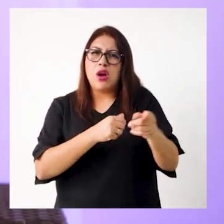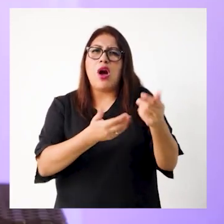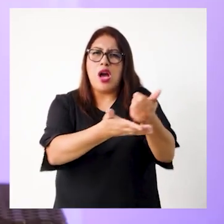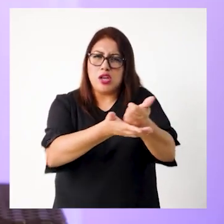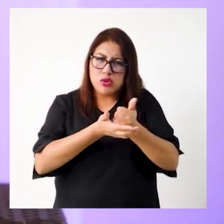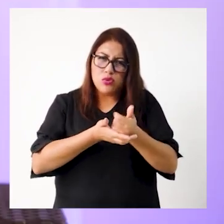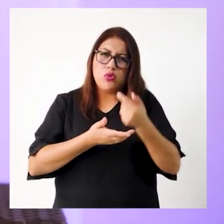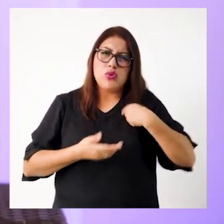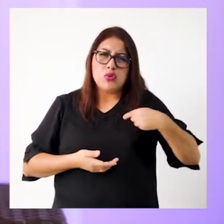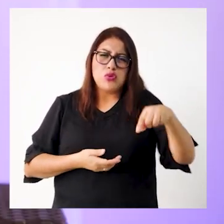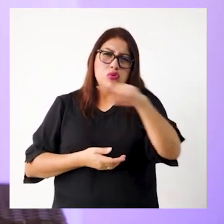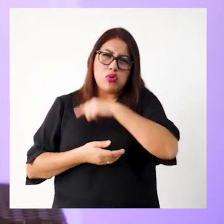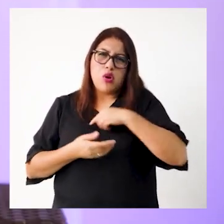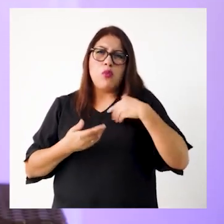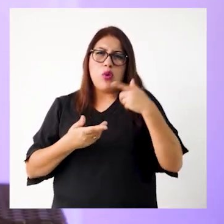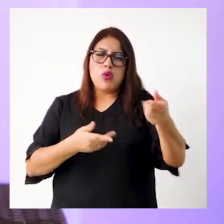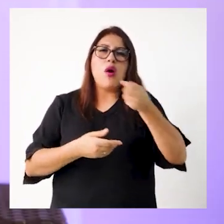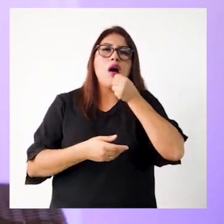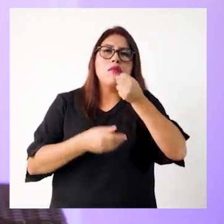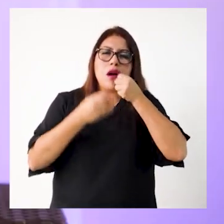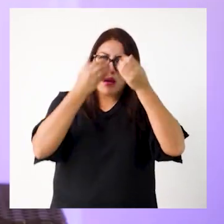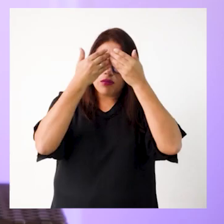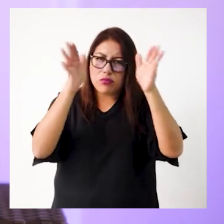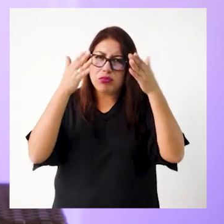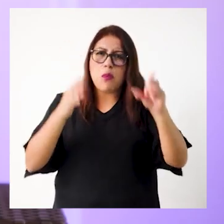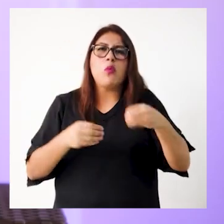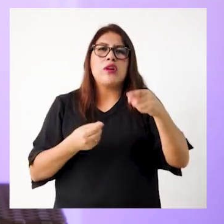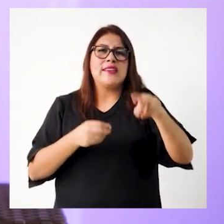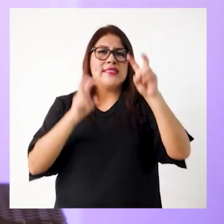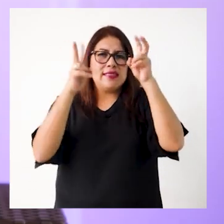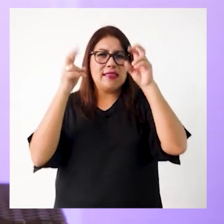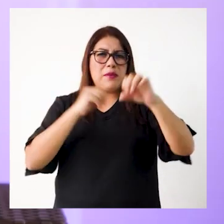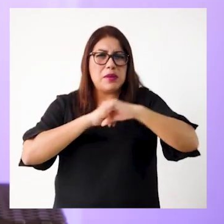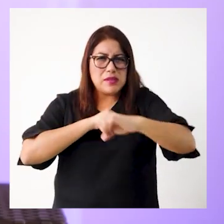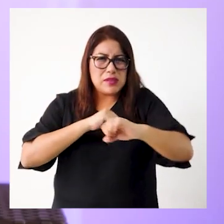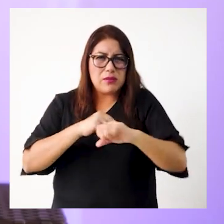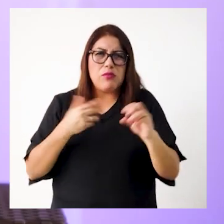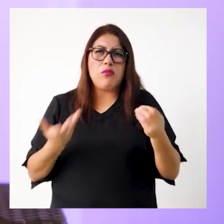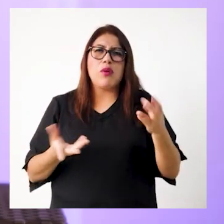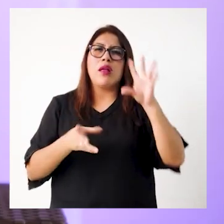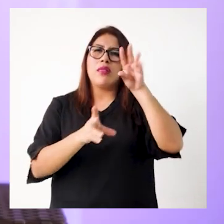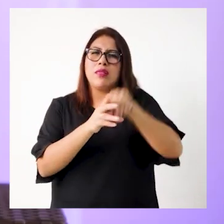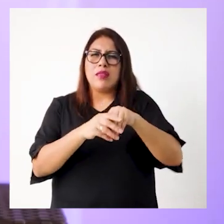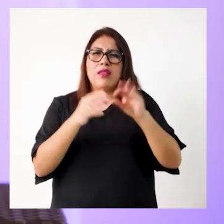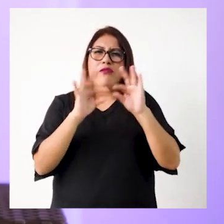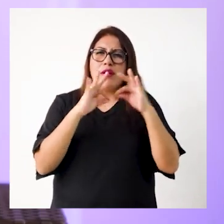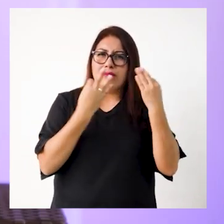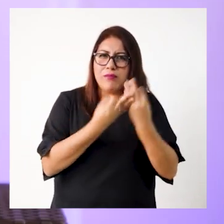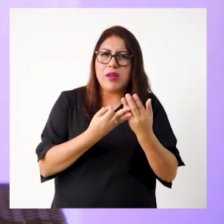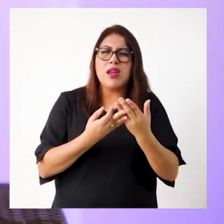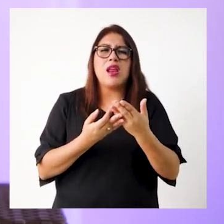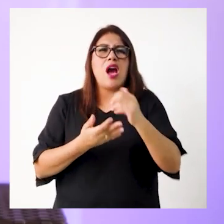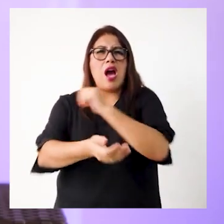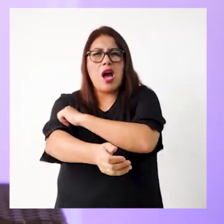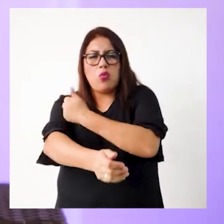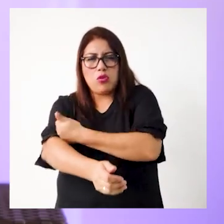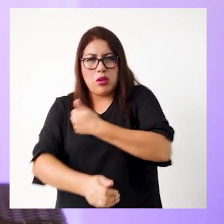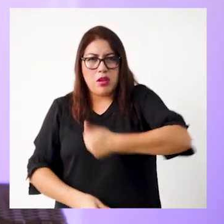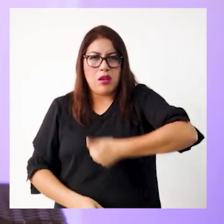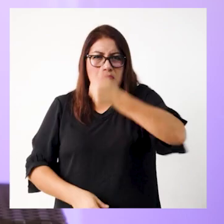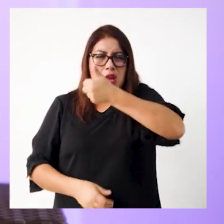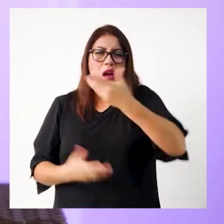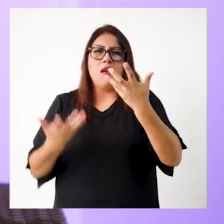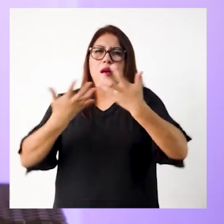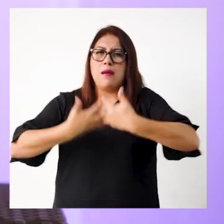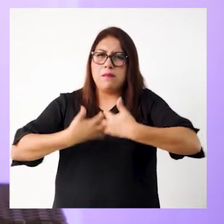a concientizar, porque este es un tema de campaña, para que en los hogares, para que nuestros funcionarios públicos, para